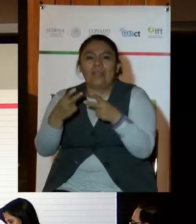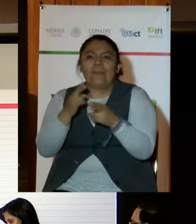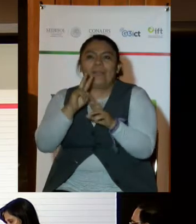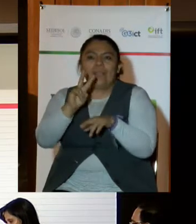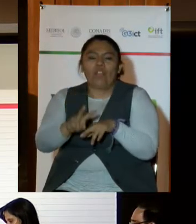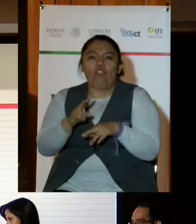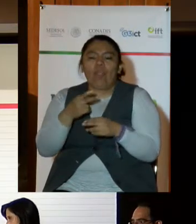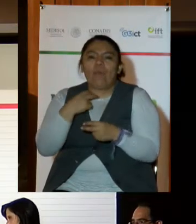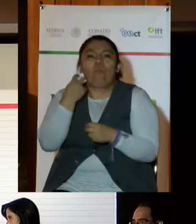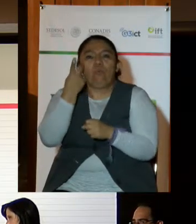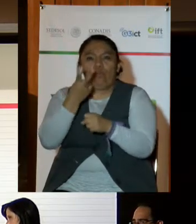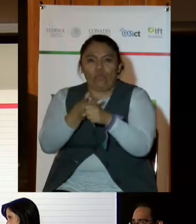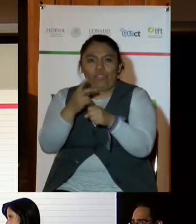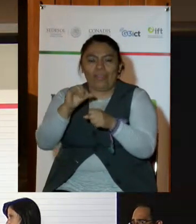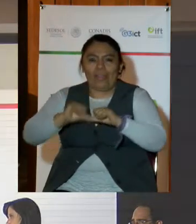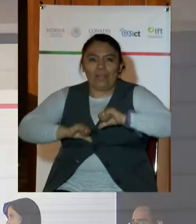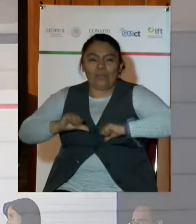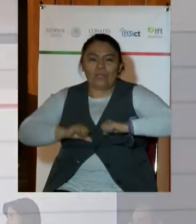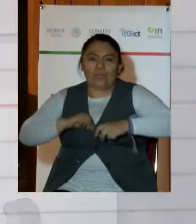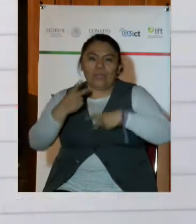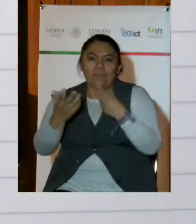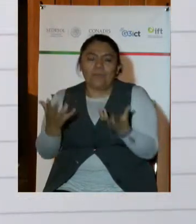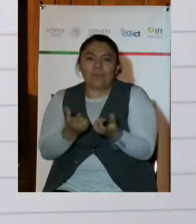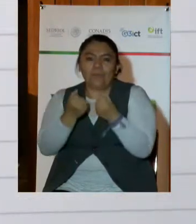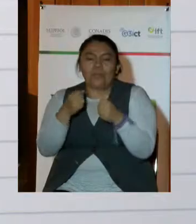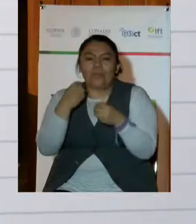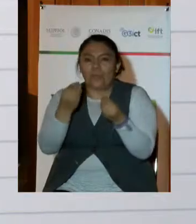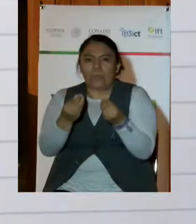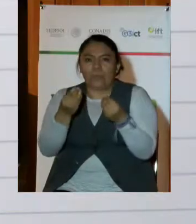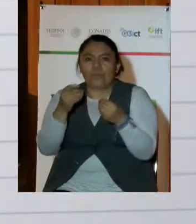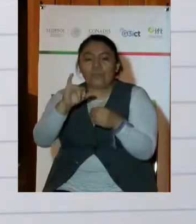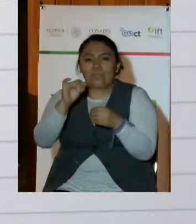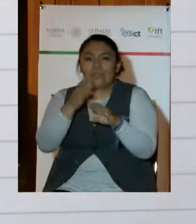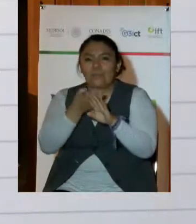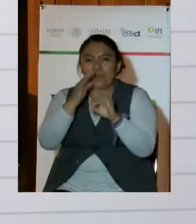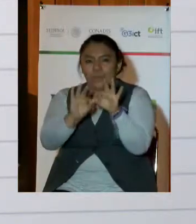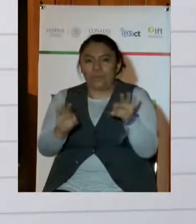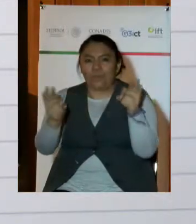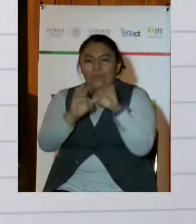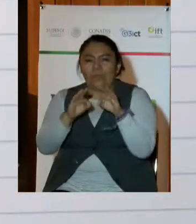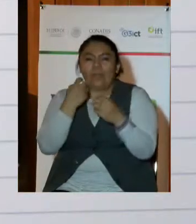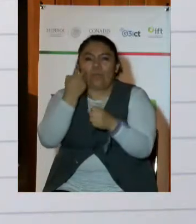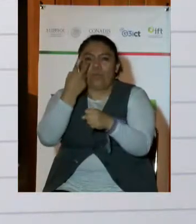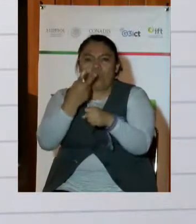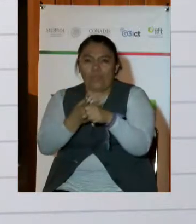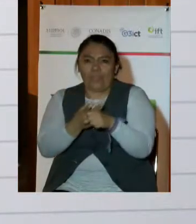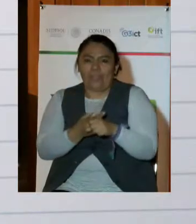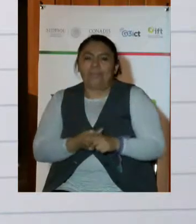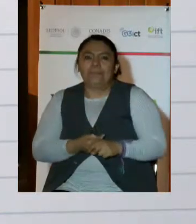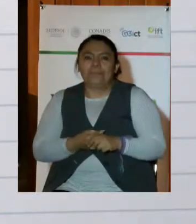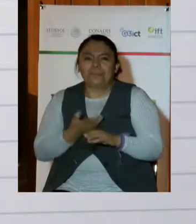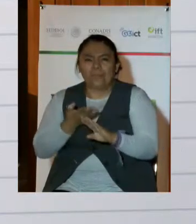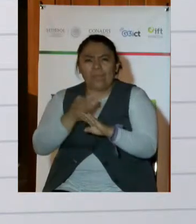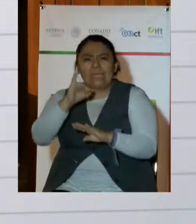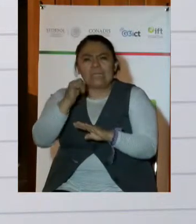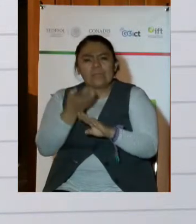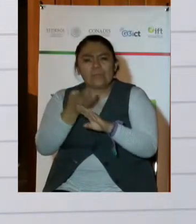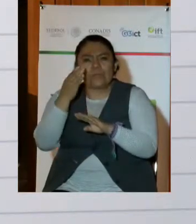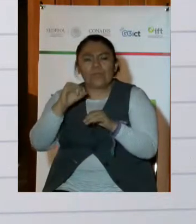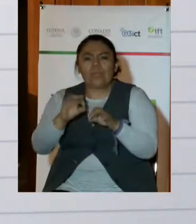¿no? Apenas los lineamientos que tanto estamos hablando ni siquiera se han publicado. Entonces, ya hemos visto avances y todavía no se publican